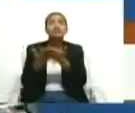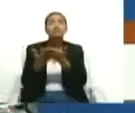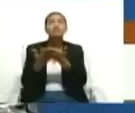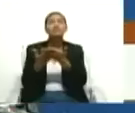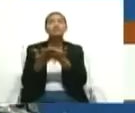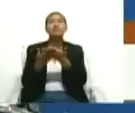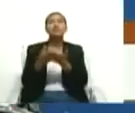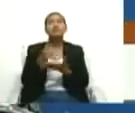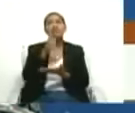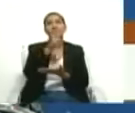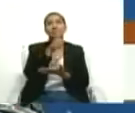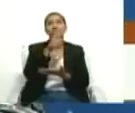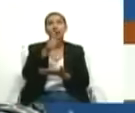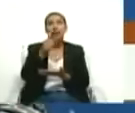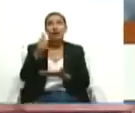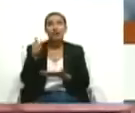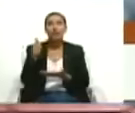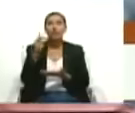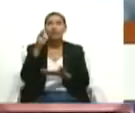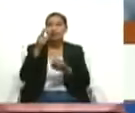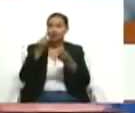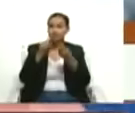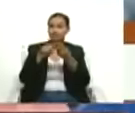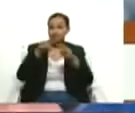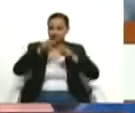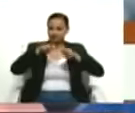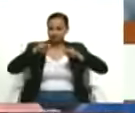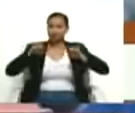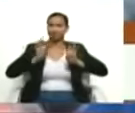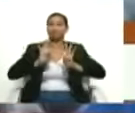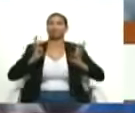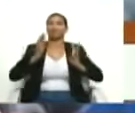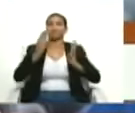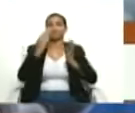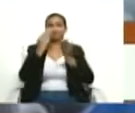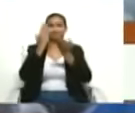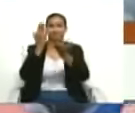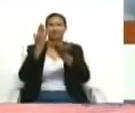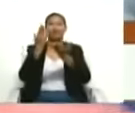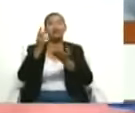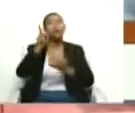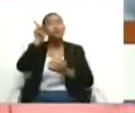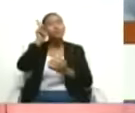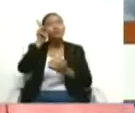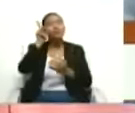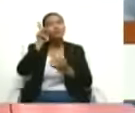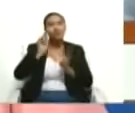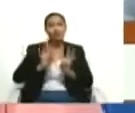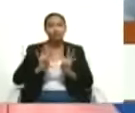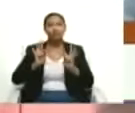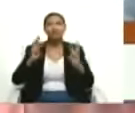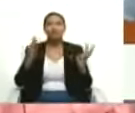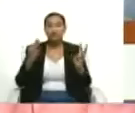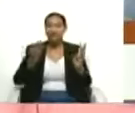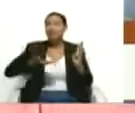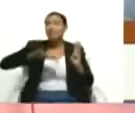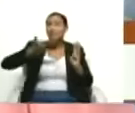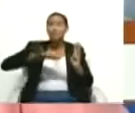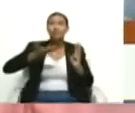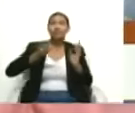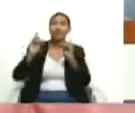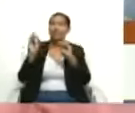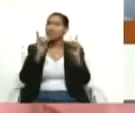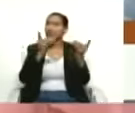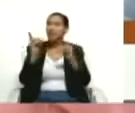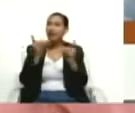intervenciones de la profesora Marieta Hernández, del profesor Pollo, pero estas discusiones y estos debates hay que